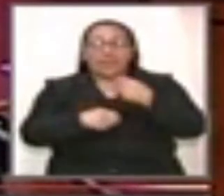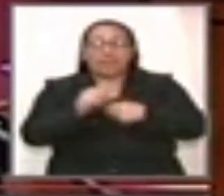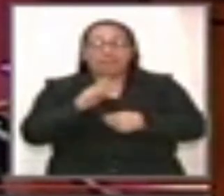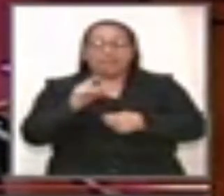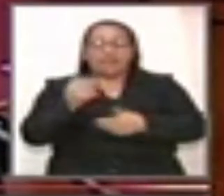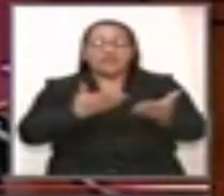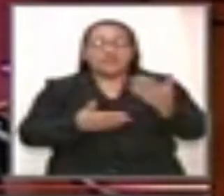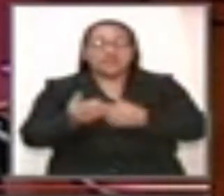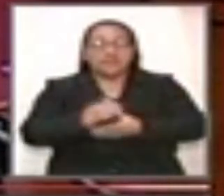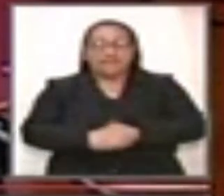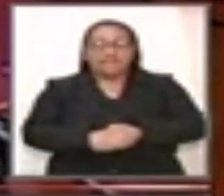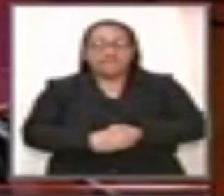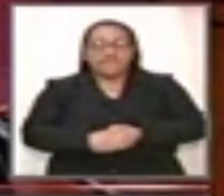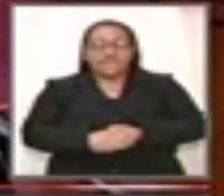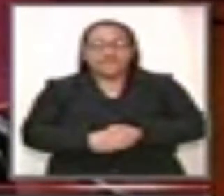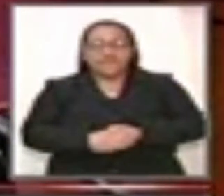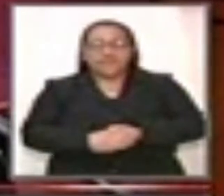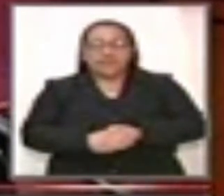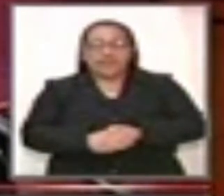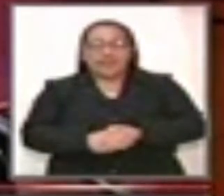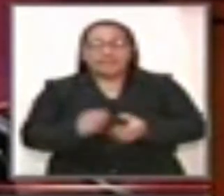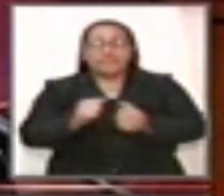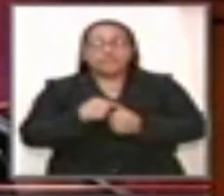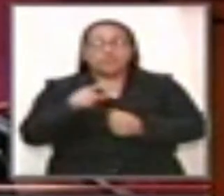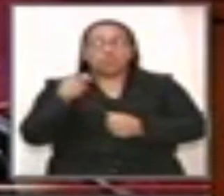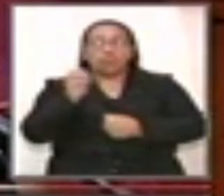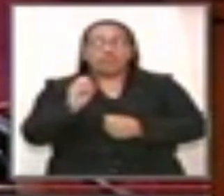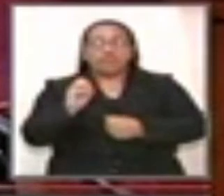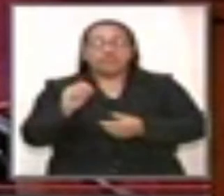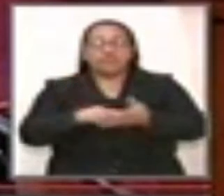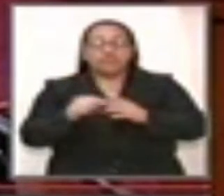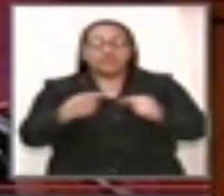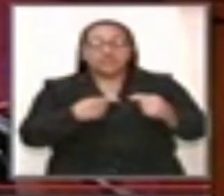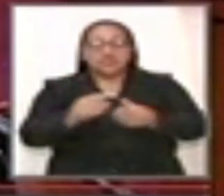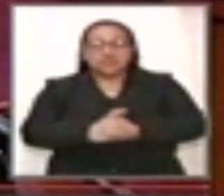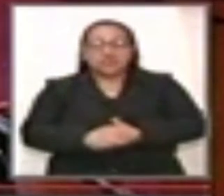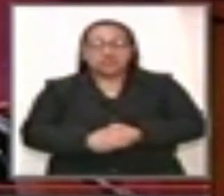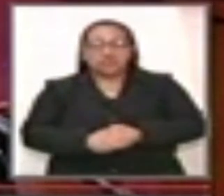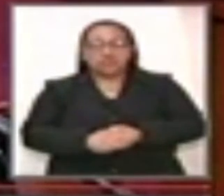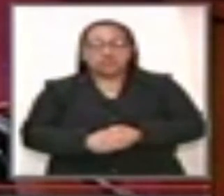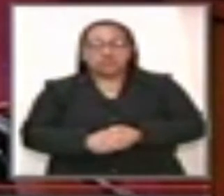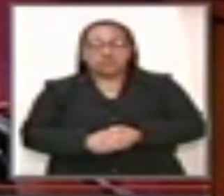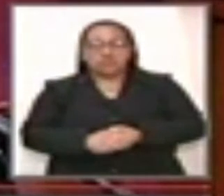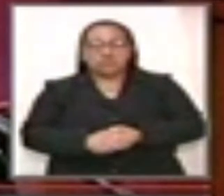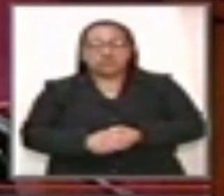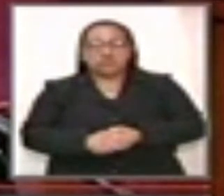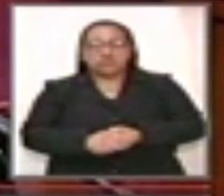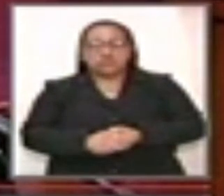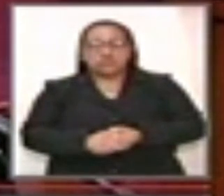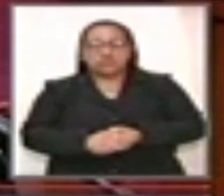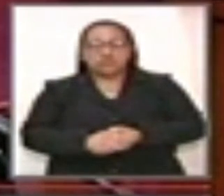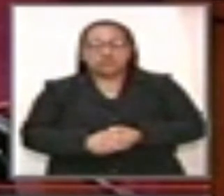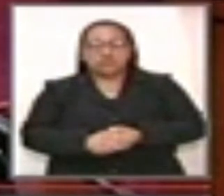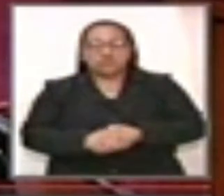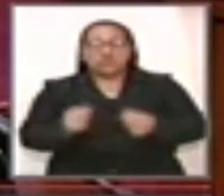bienes y servicios con valor agregado, con una oferta competitiva, diversificada y consolidada en los